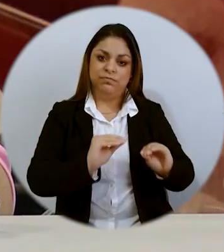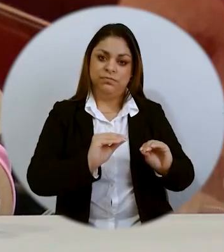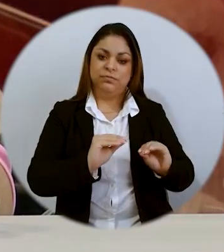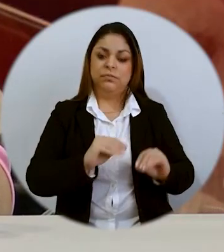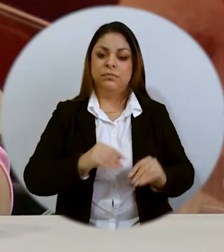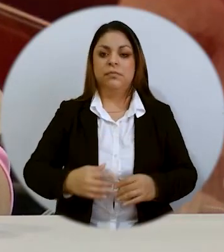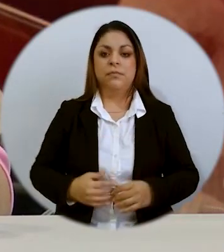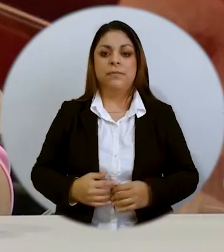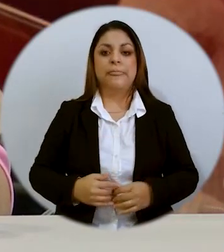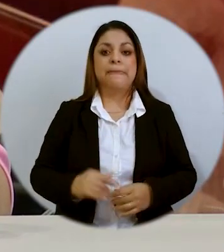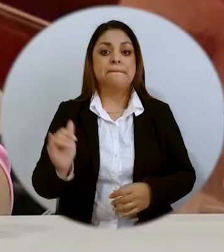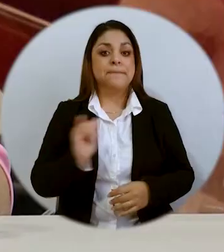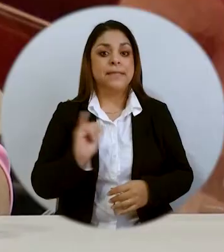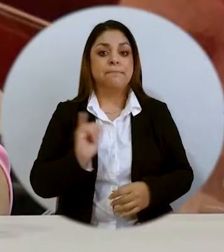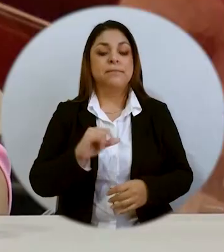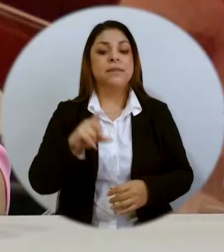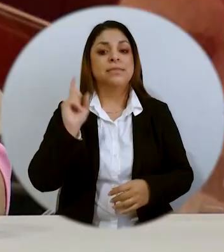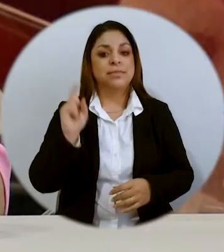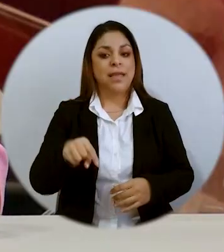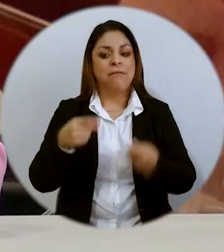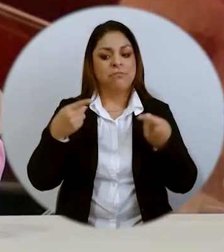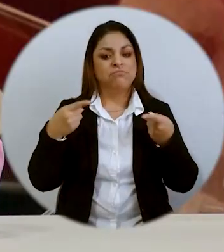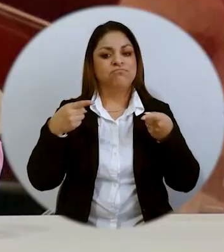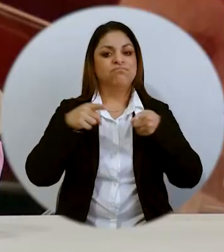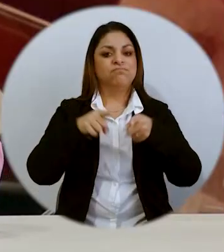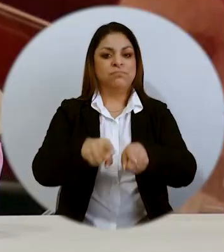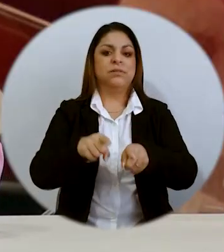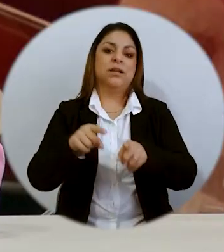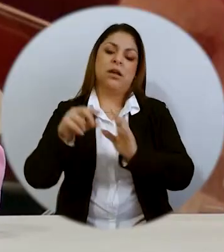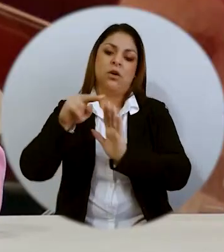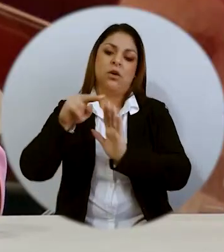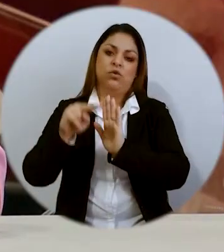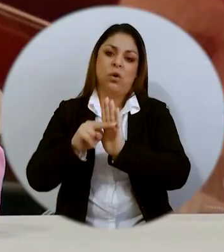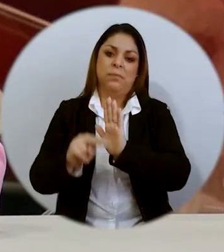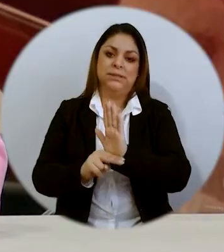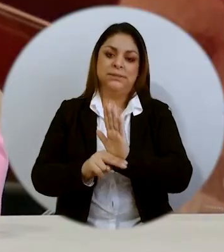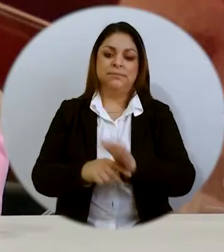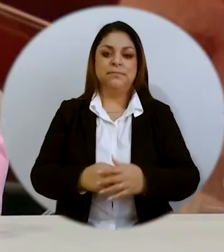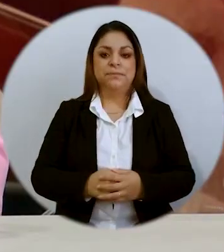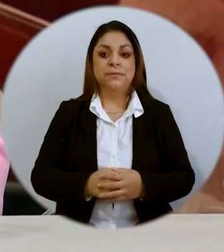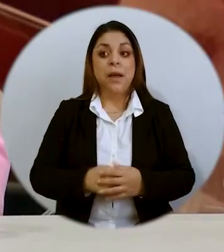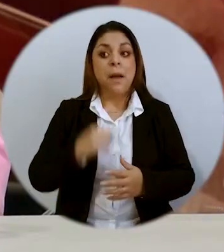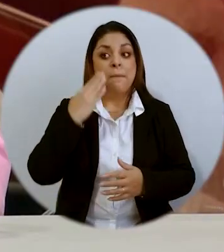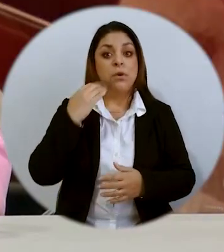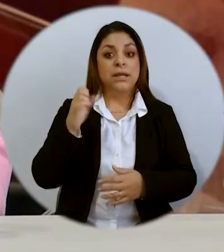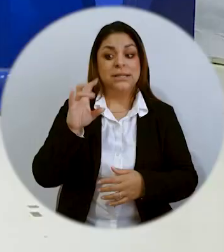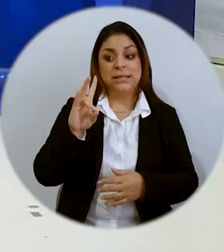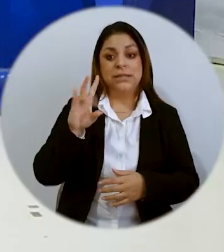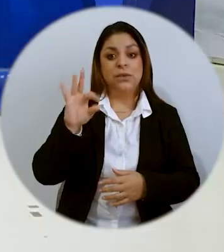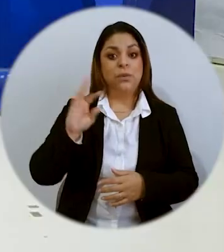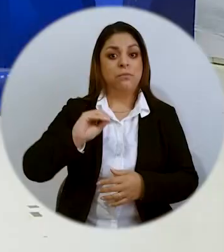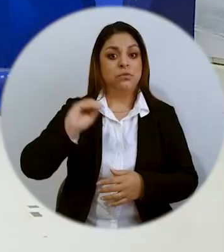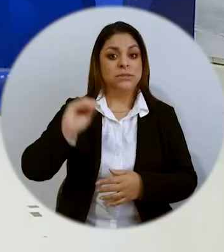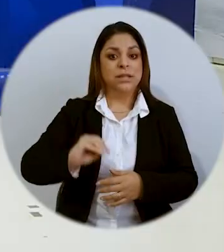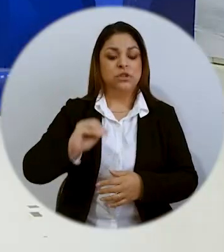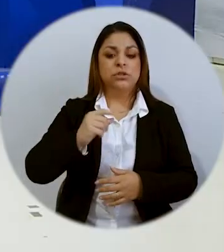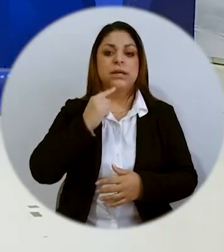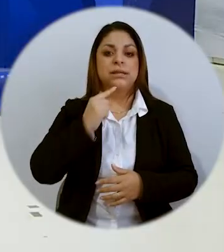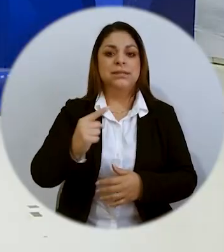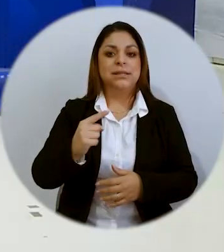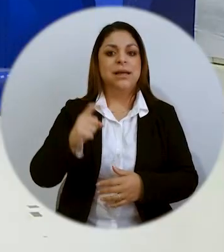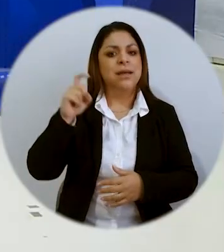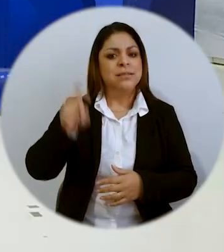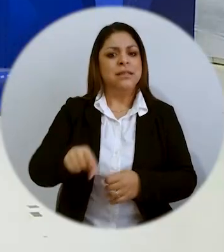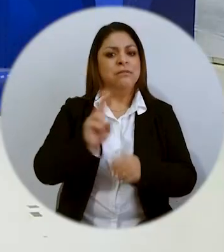formativo, y que también debería llevar aparejado el proceso normativo. Sí, porque de hecho el